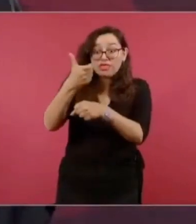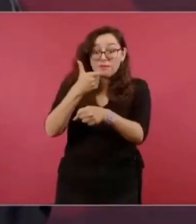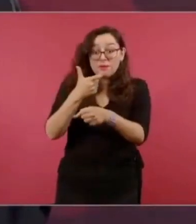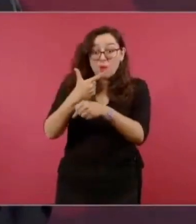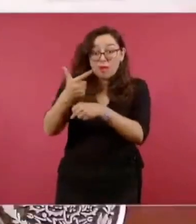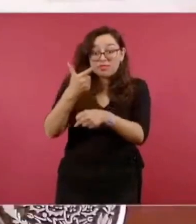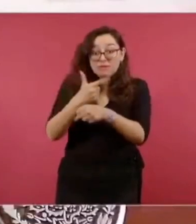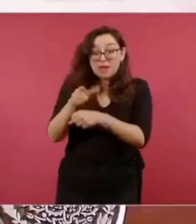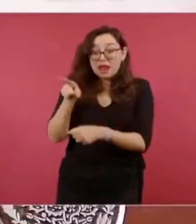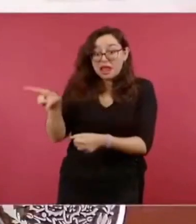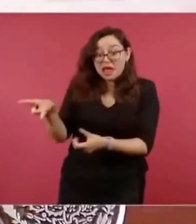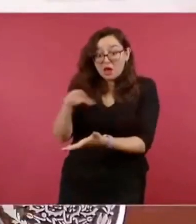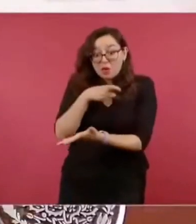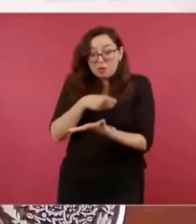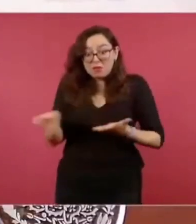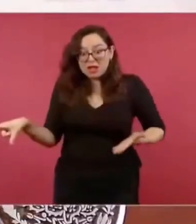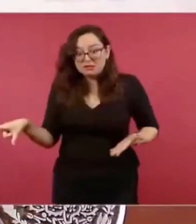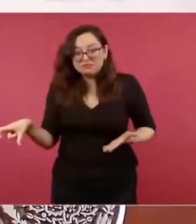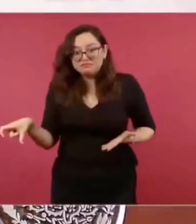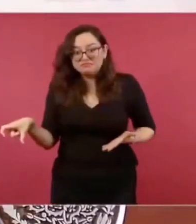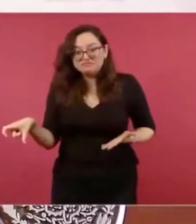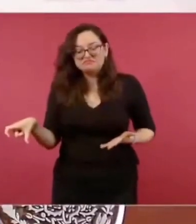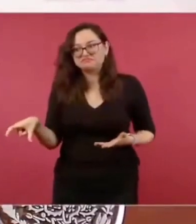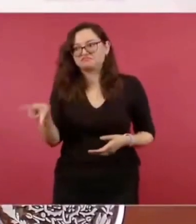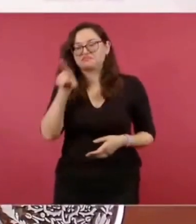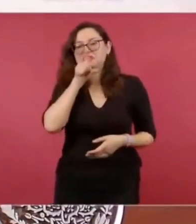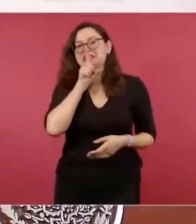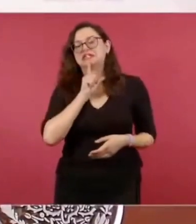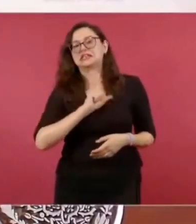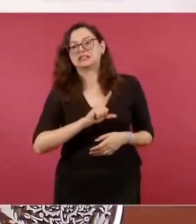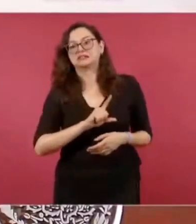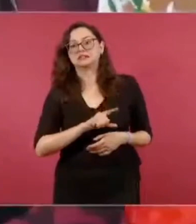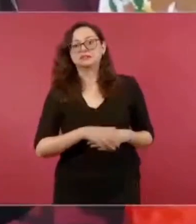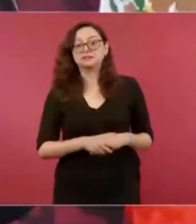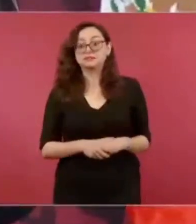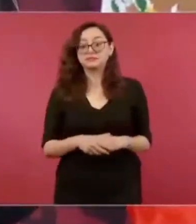¿Saben qué hizo? Se quitó la vida.